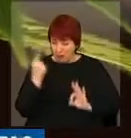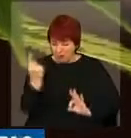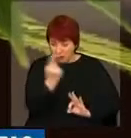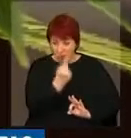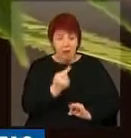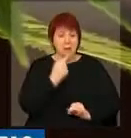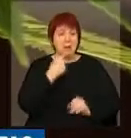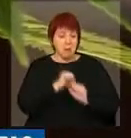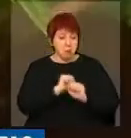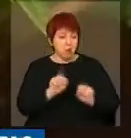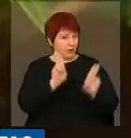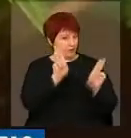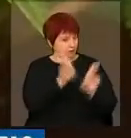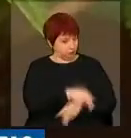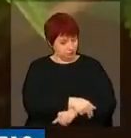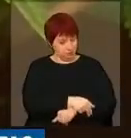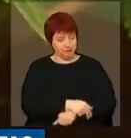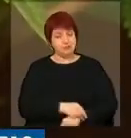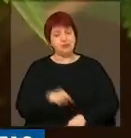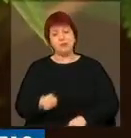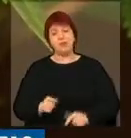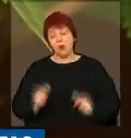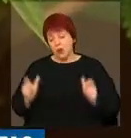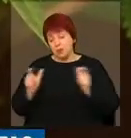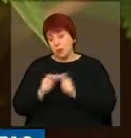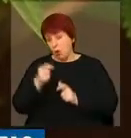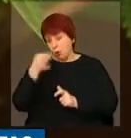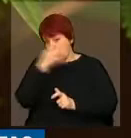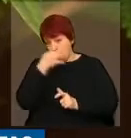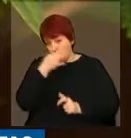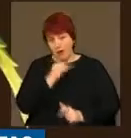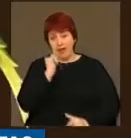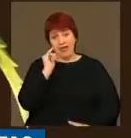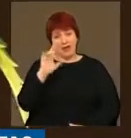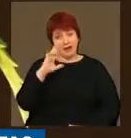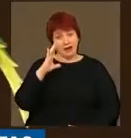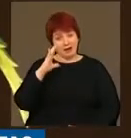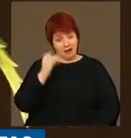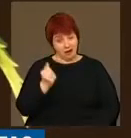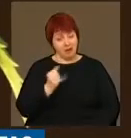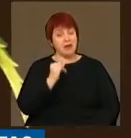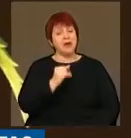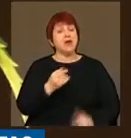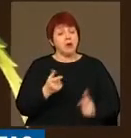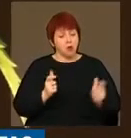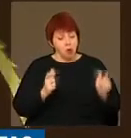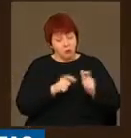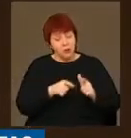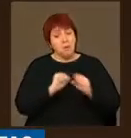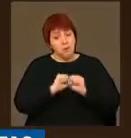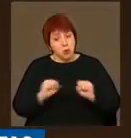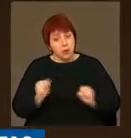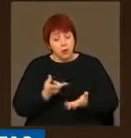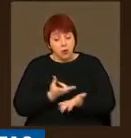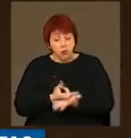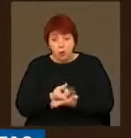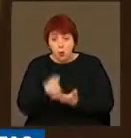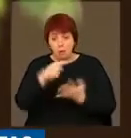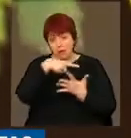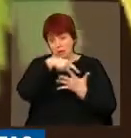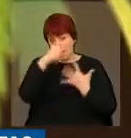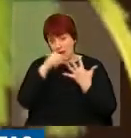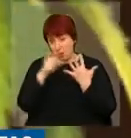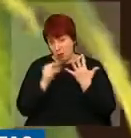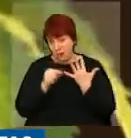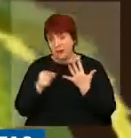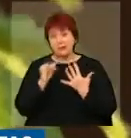Presidencia, el Ministerio de Turismo, la Junta Nacional de Drogas y el IRCA analizan la posibilidad de ampliar la compra de marihuana de forma legal a